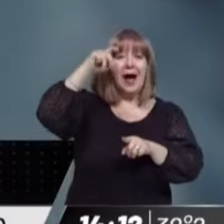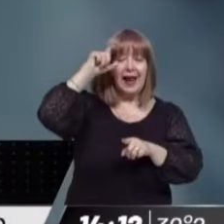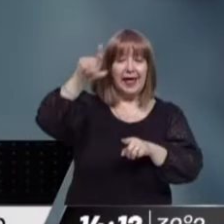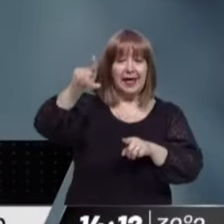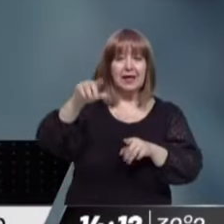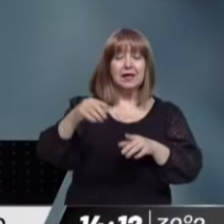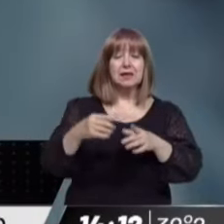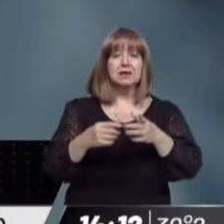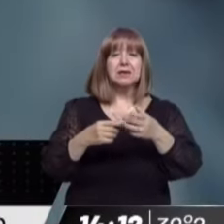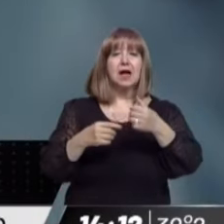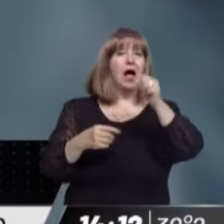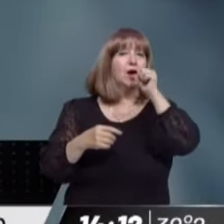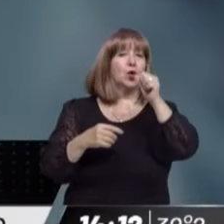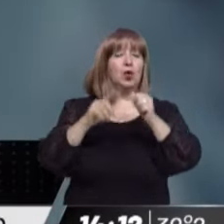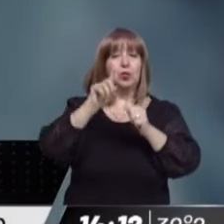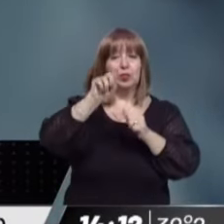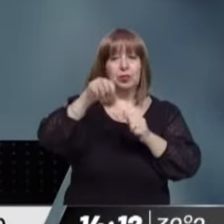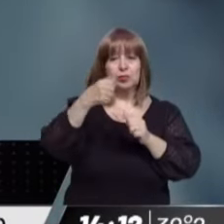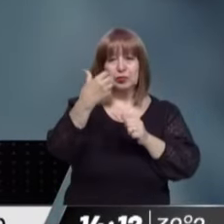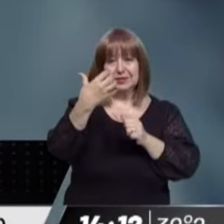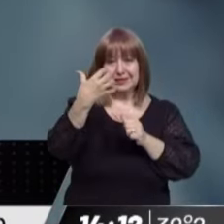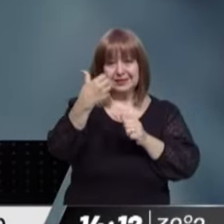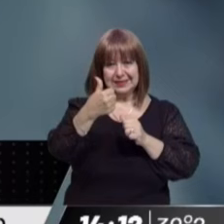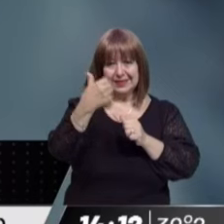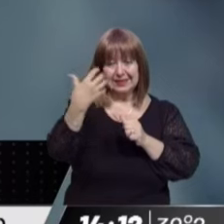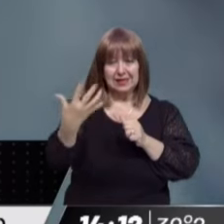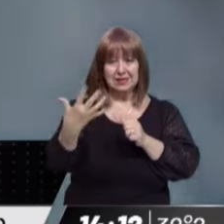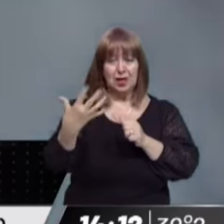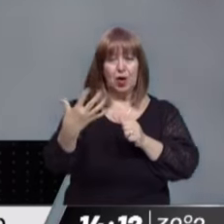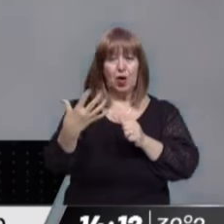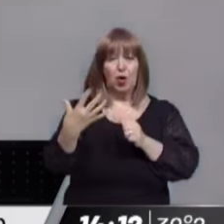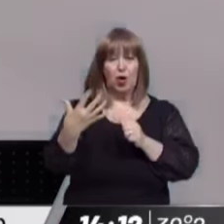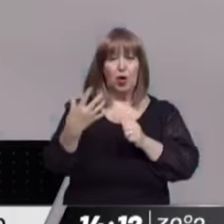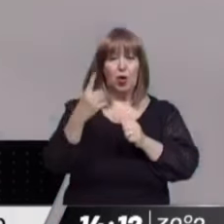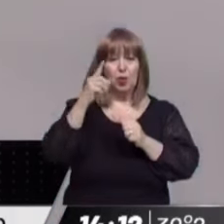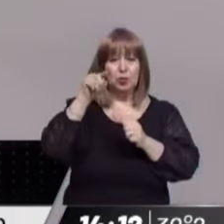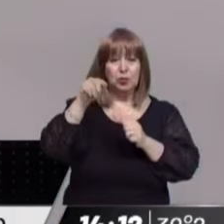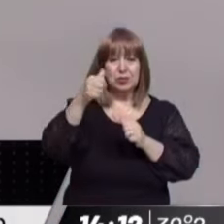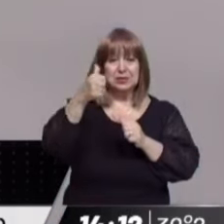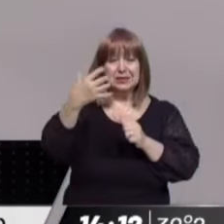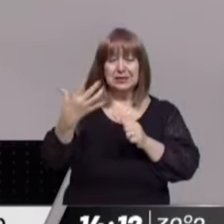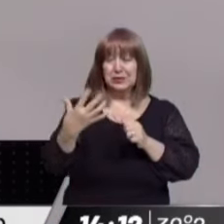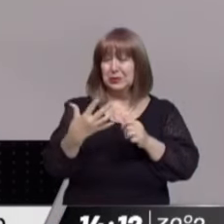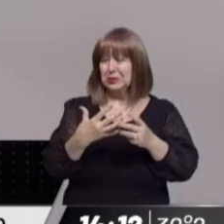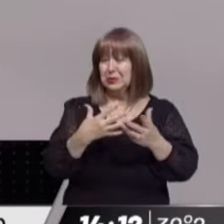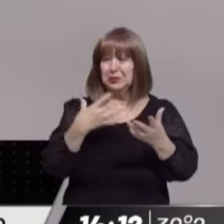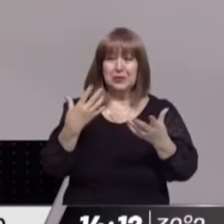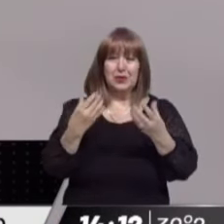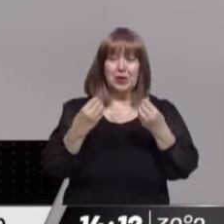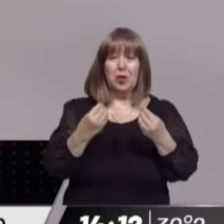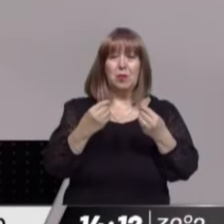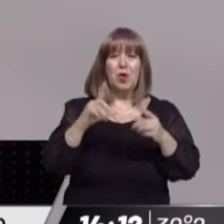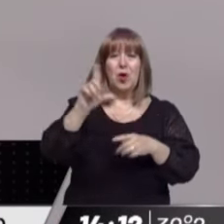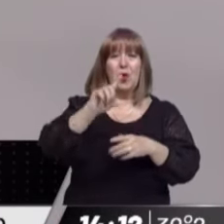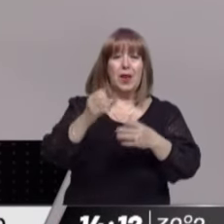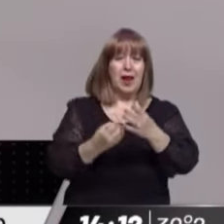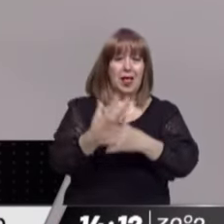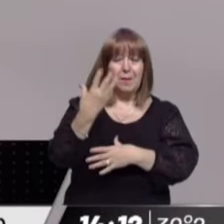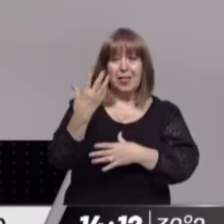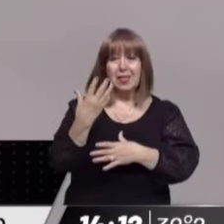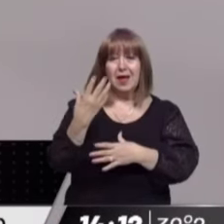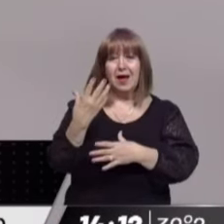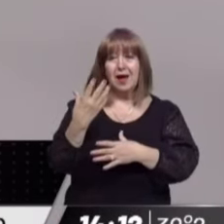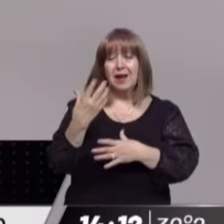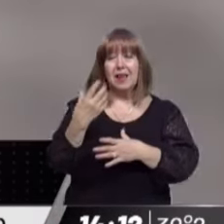arrojó 1,65 de alcohol en sangre. Muy alto. Y la verdad es todo un tema. Lunes en la mañana,